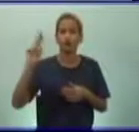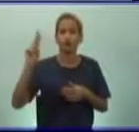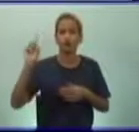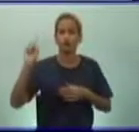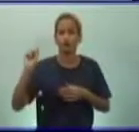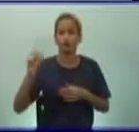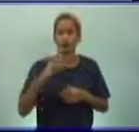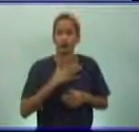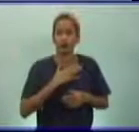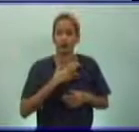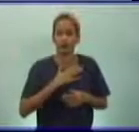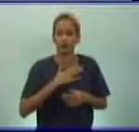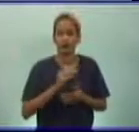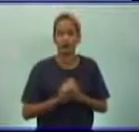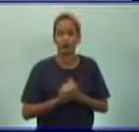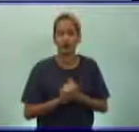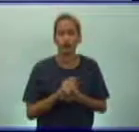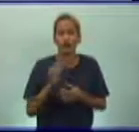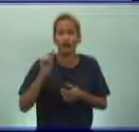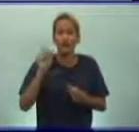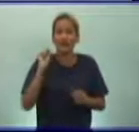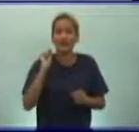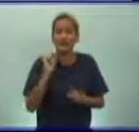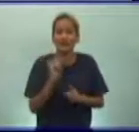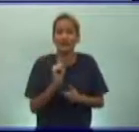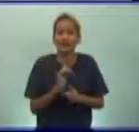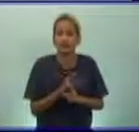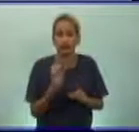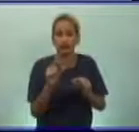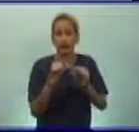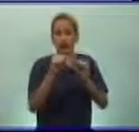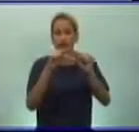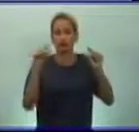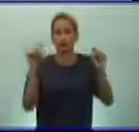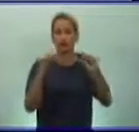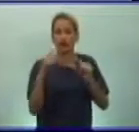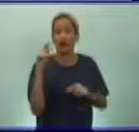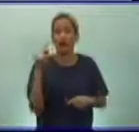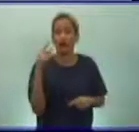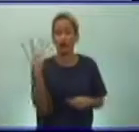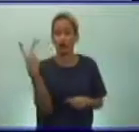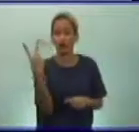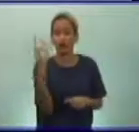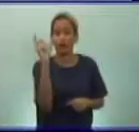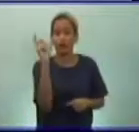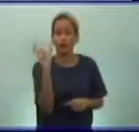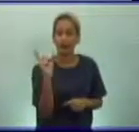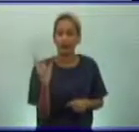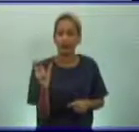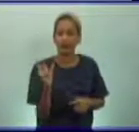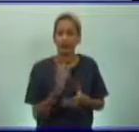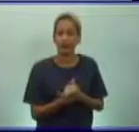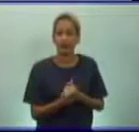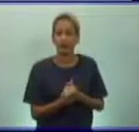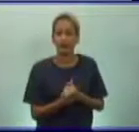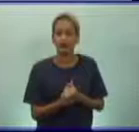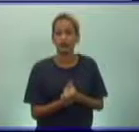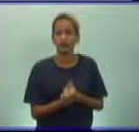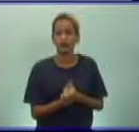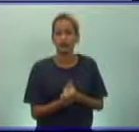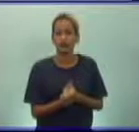además está iniciando la oración. Además, hay dos palabras que rigen su escritura por